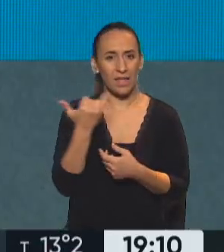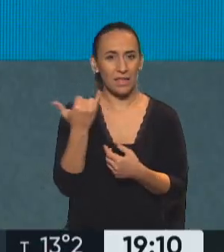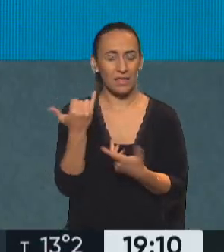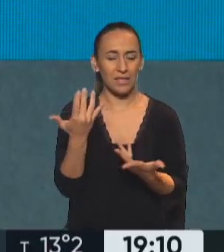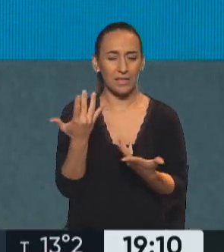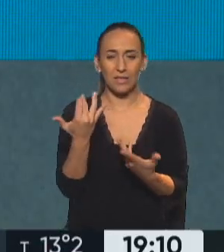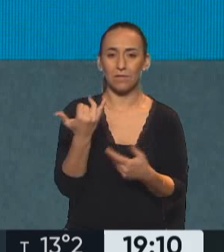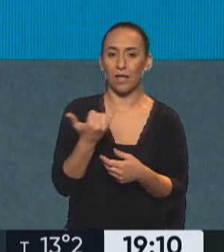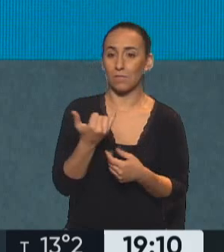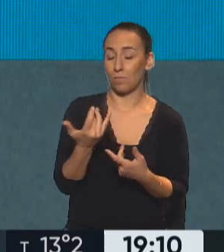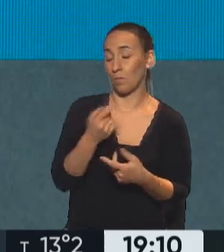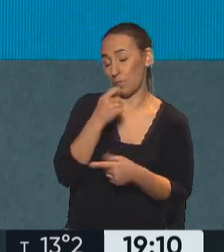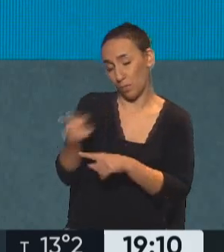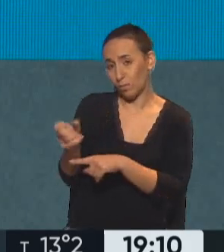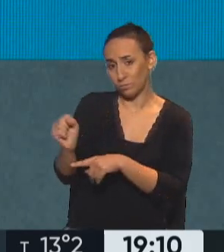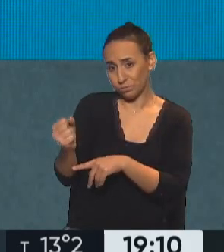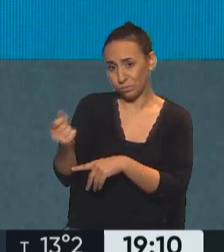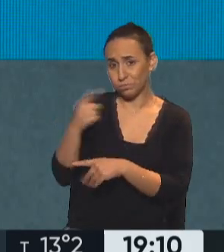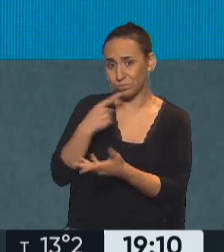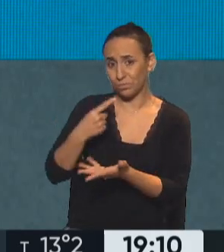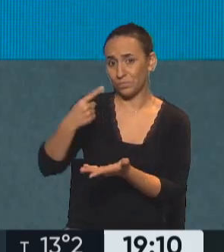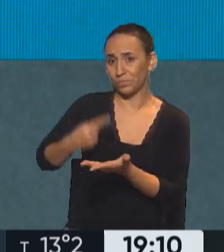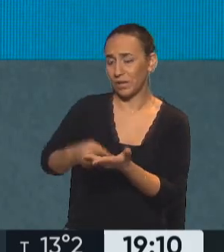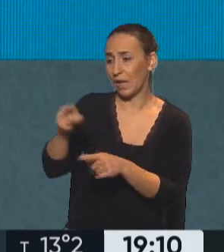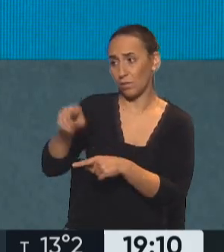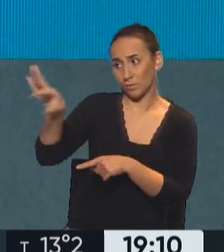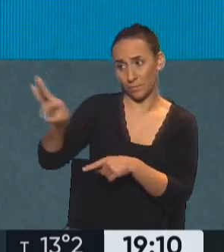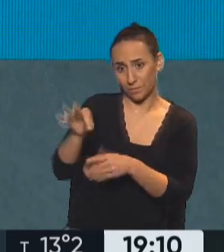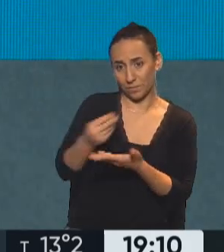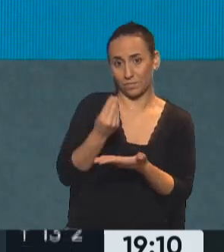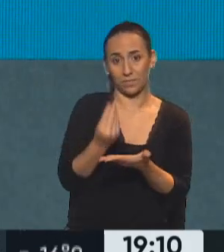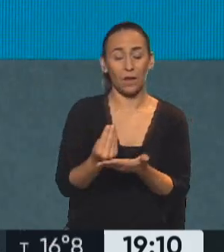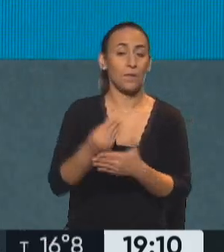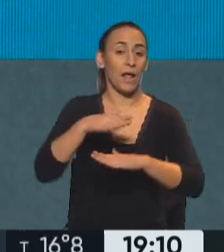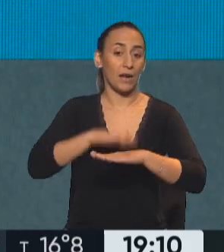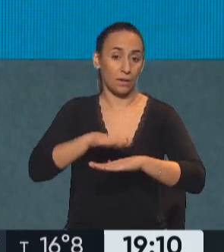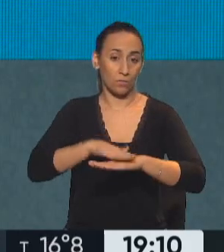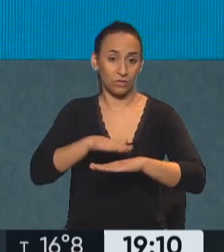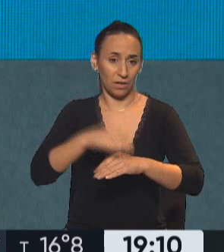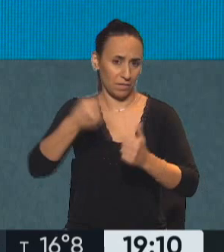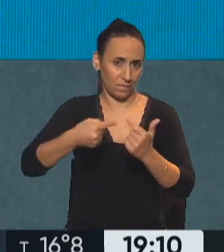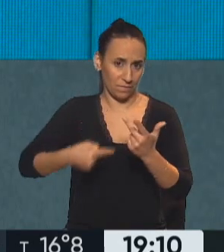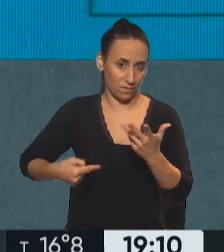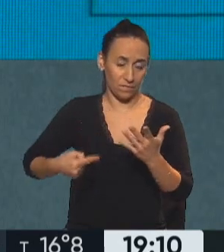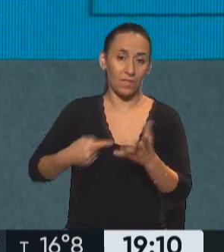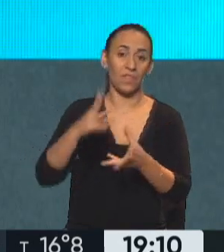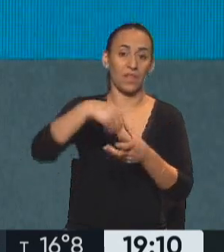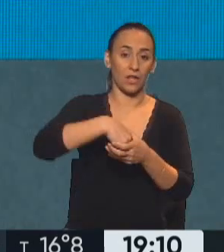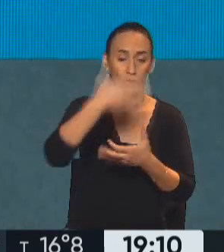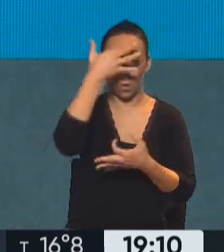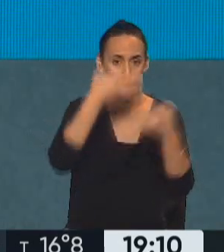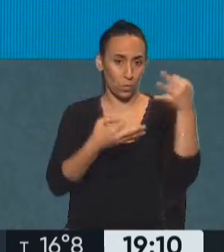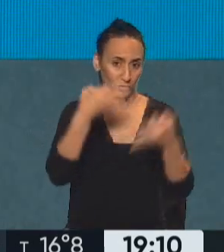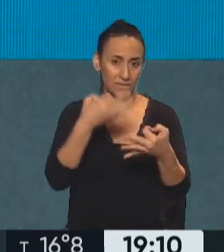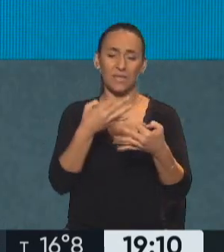le ha tocado y usted ha elegido y lo han elegido con diferentes responsabilidades en el mundo de la justicia, desde la